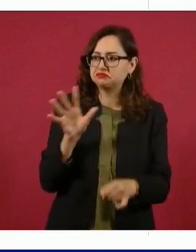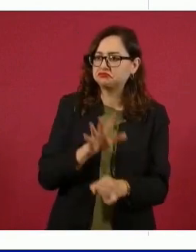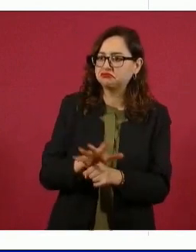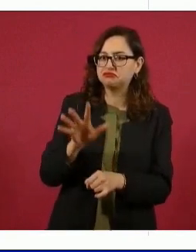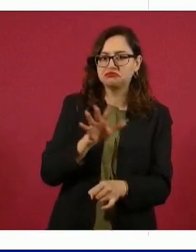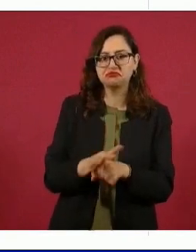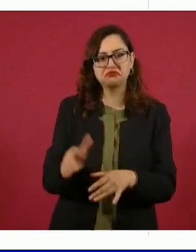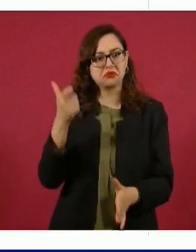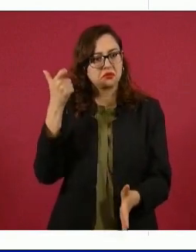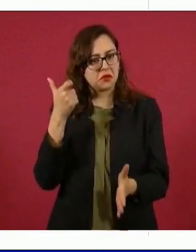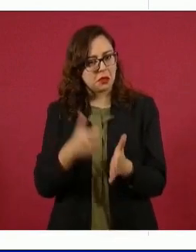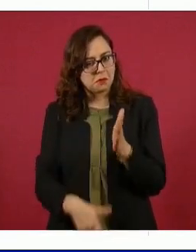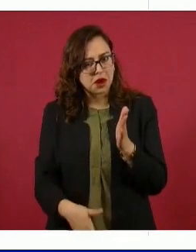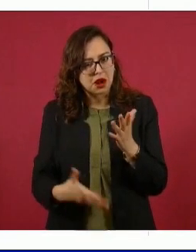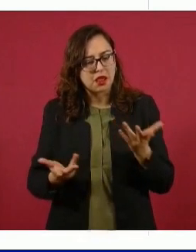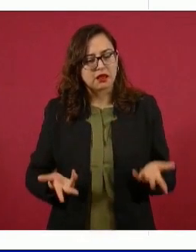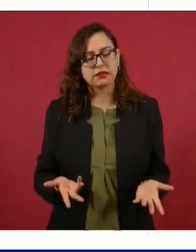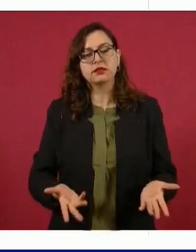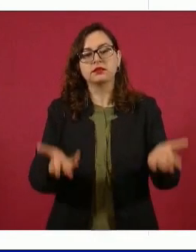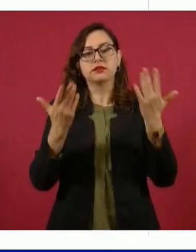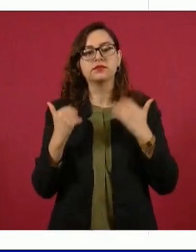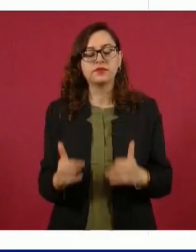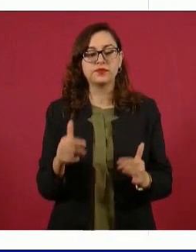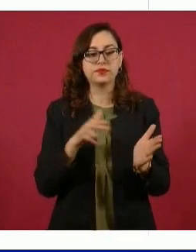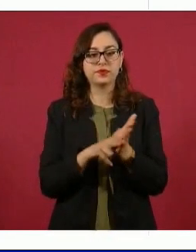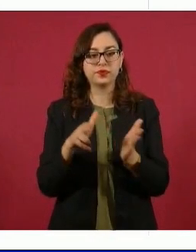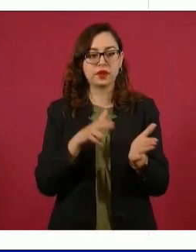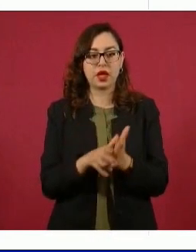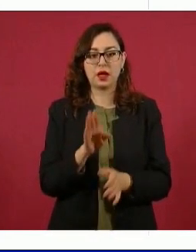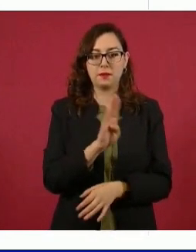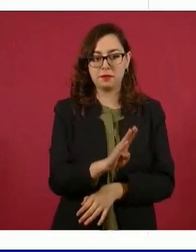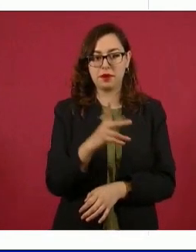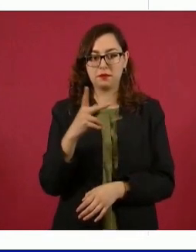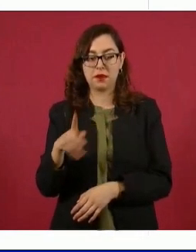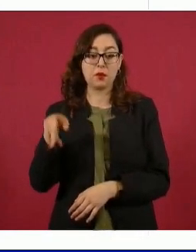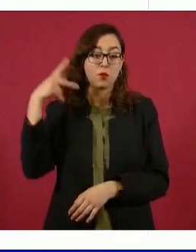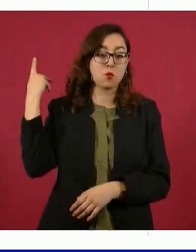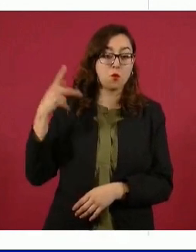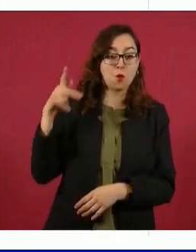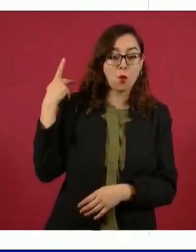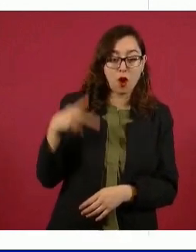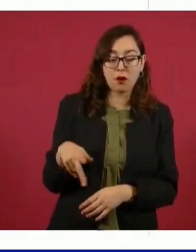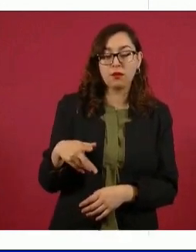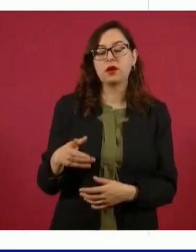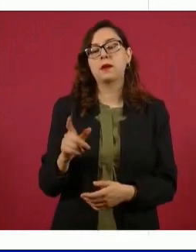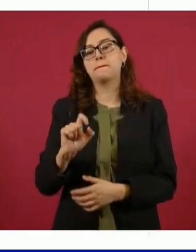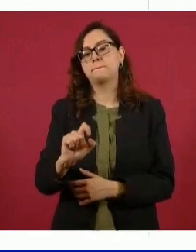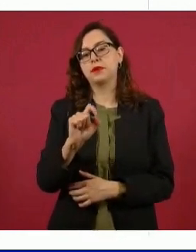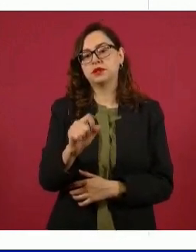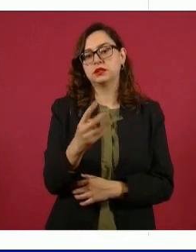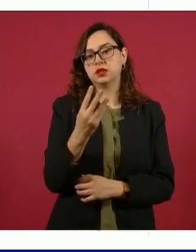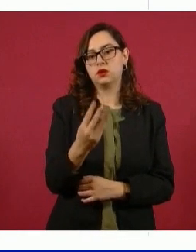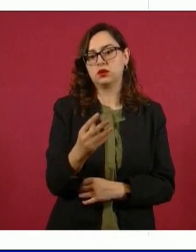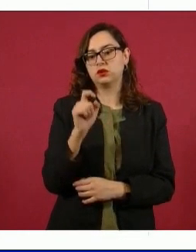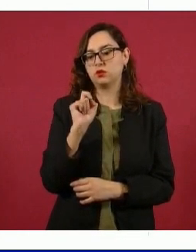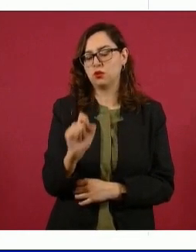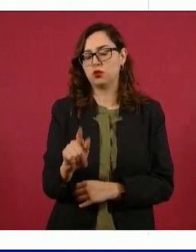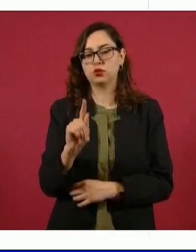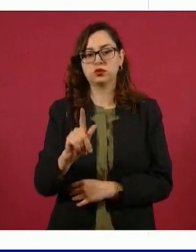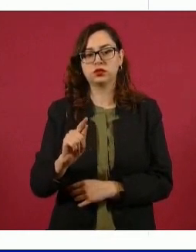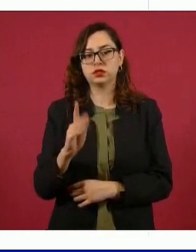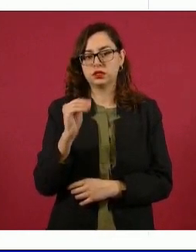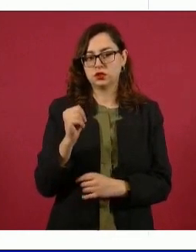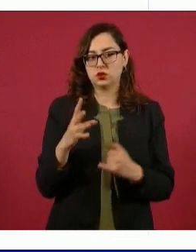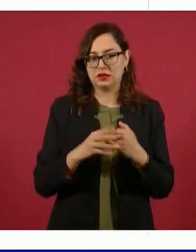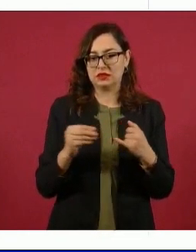diésel, la franquicia BP en Amozoc, Puebla, con un precio al público de 24 pesos